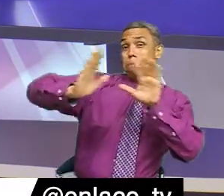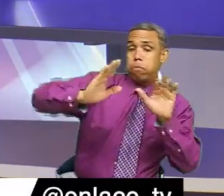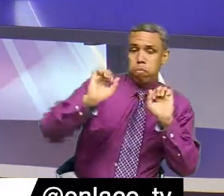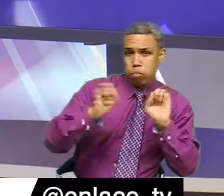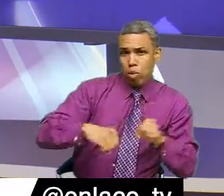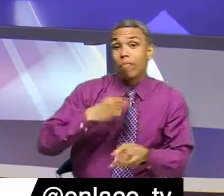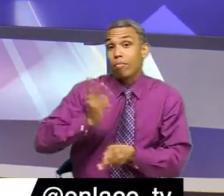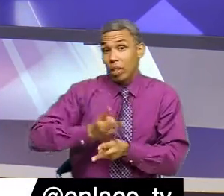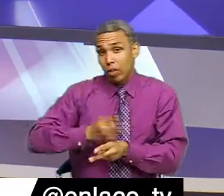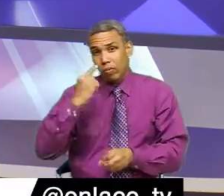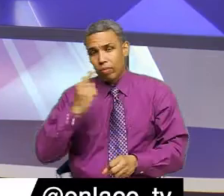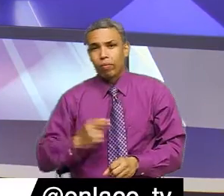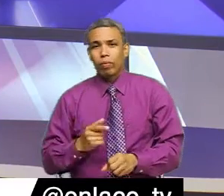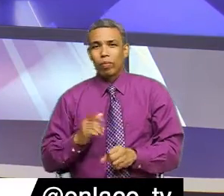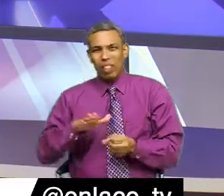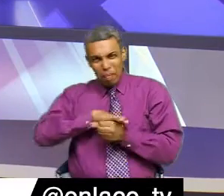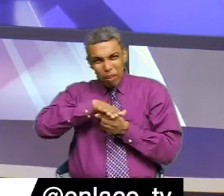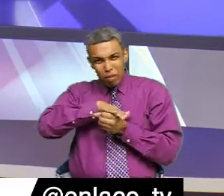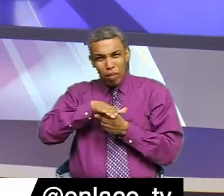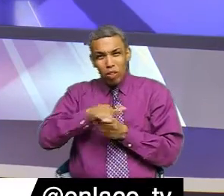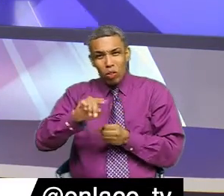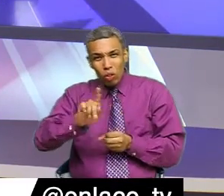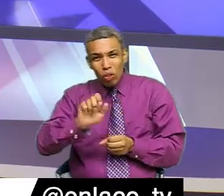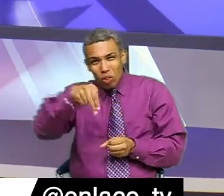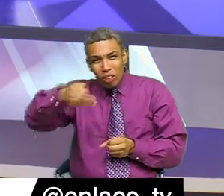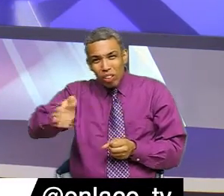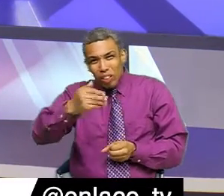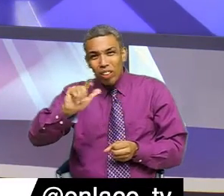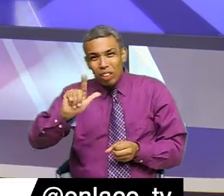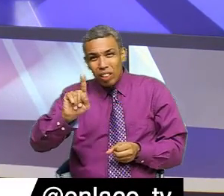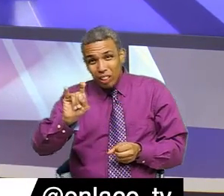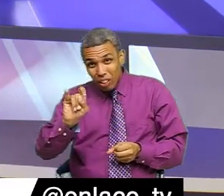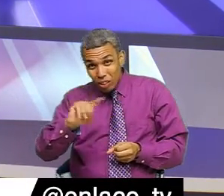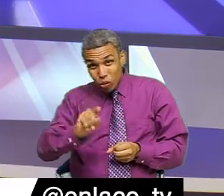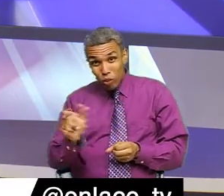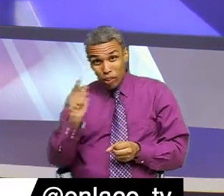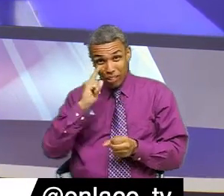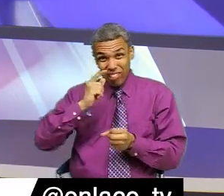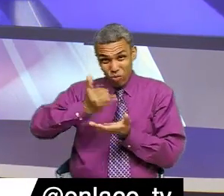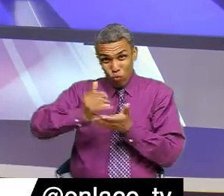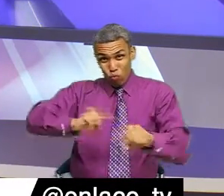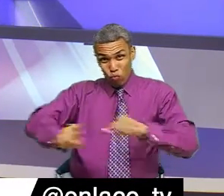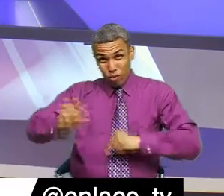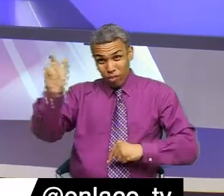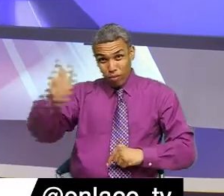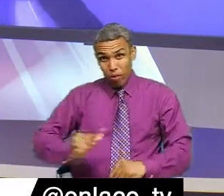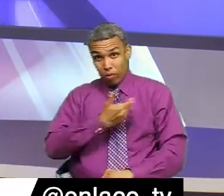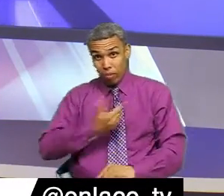el presidente de la Junta de Acción Comunal de ese sector, aseguró que este predio donde funcionaba la escuela está a